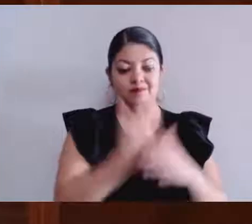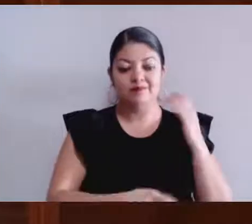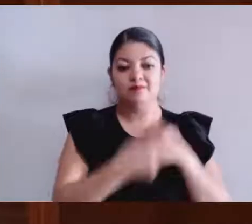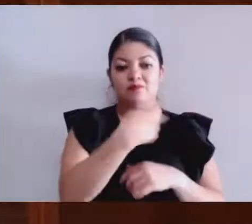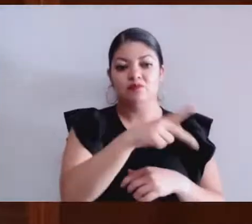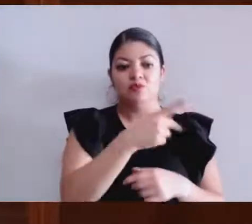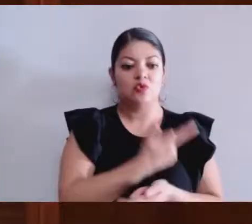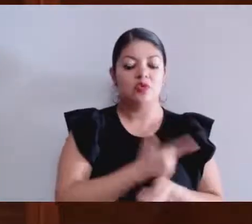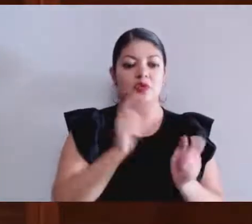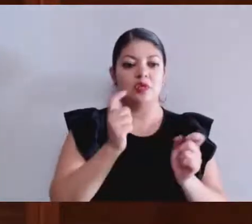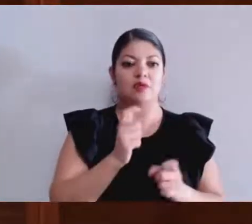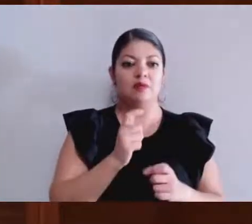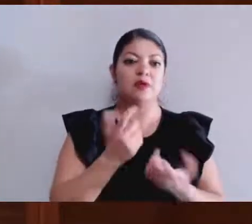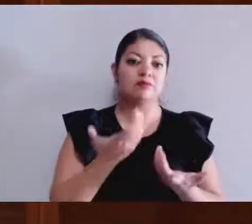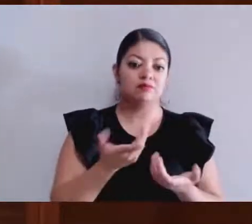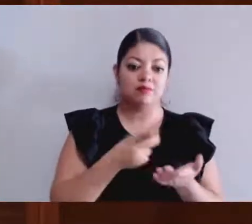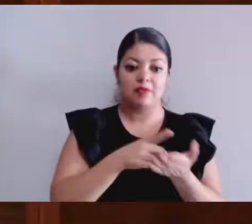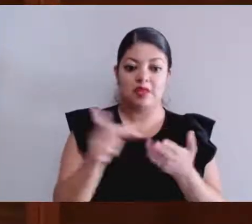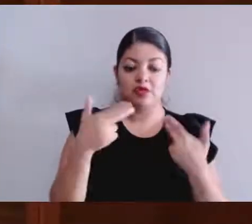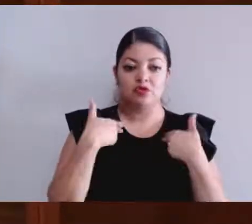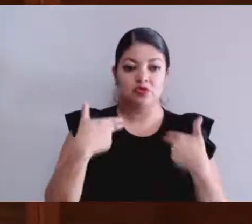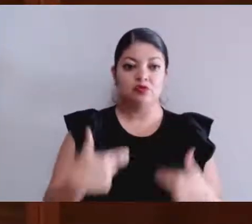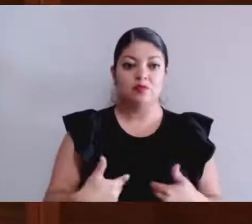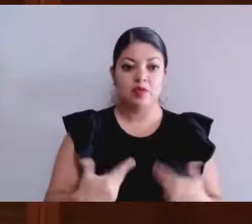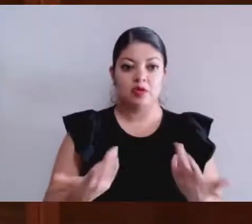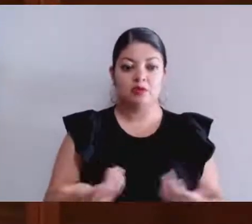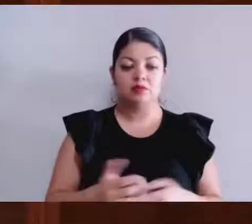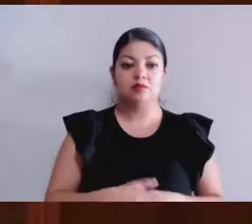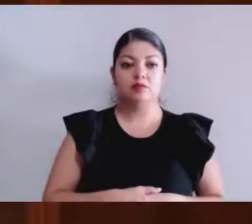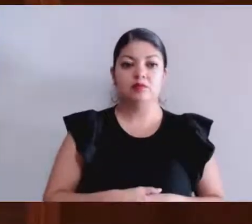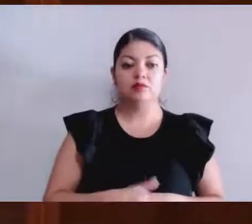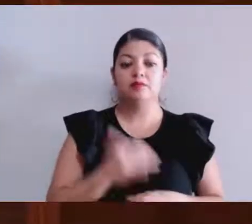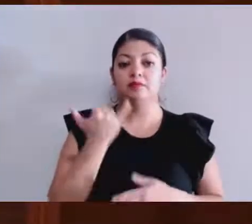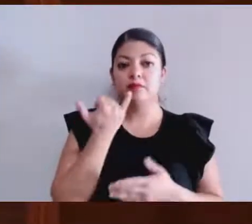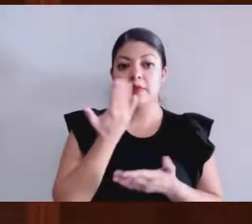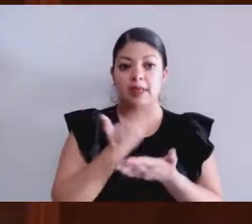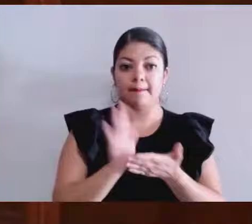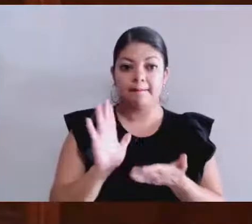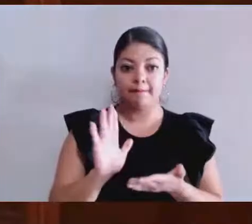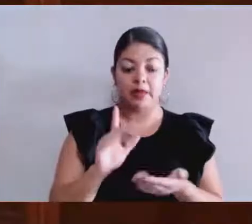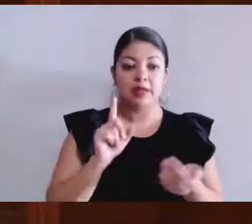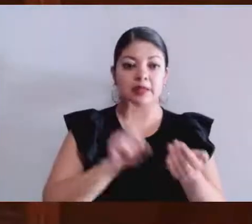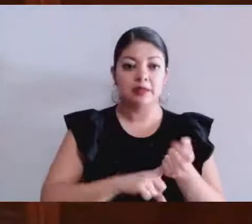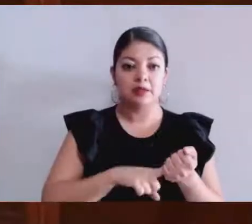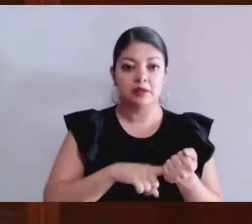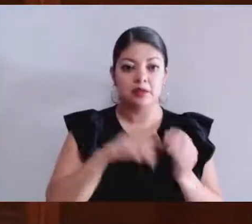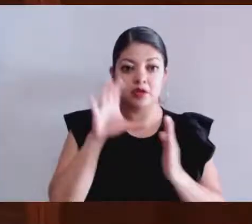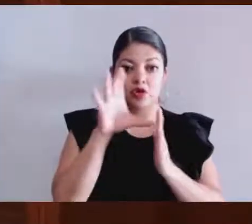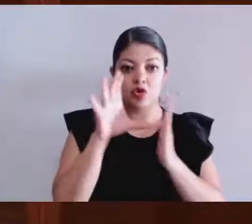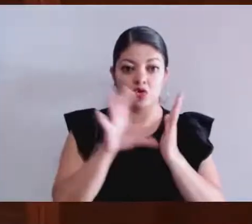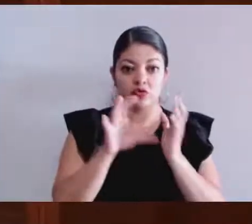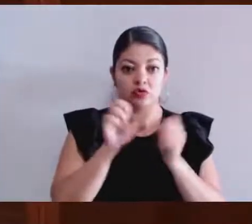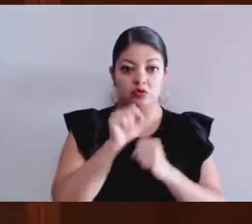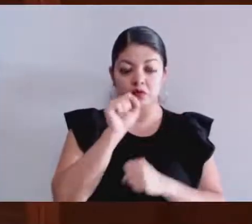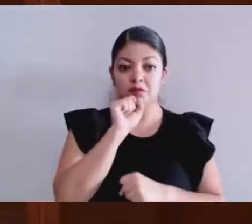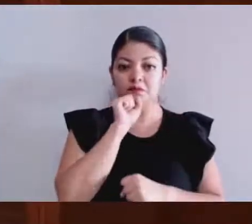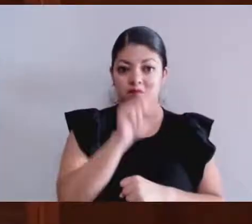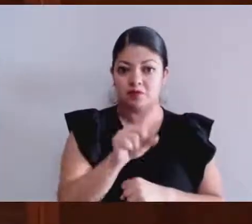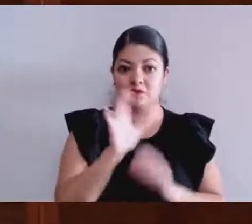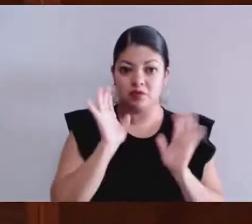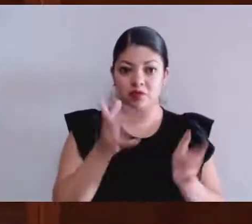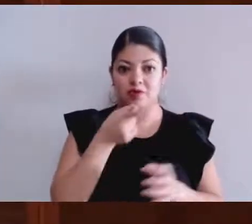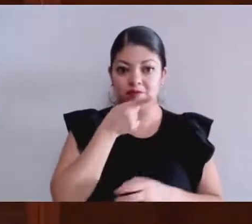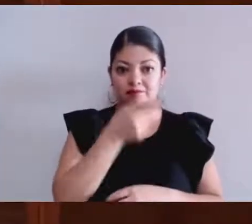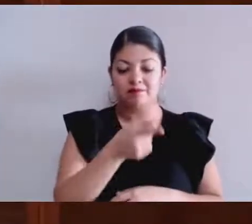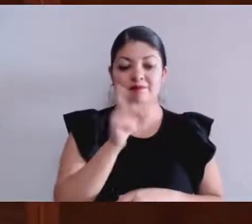a su libertad de tránsito y a sus derechos humanos. Además de que es inconstitucional, ya lo